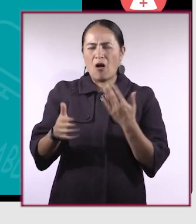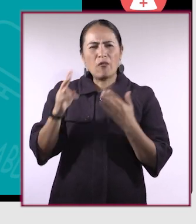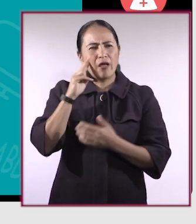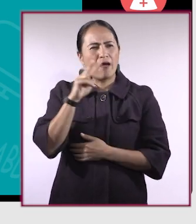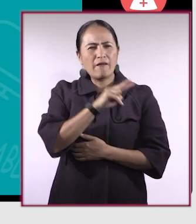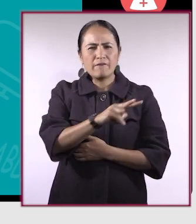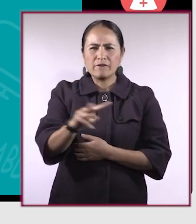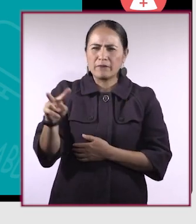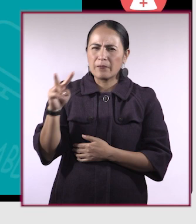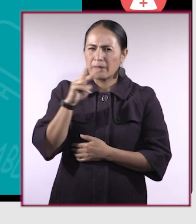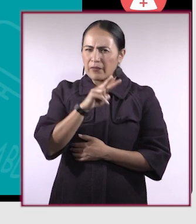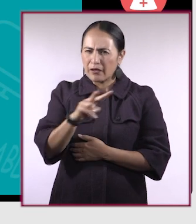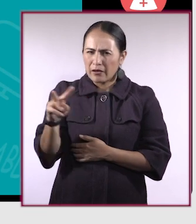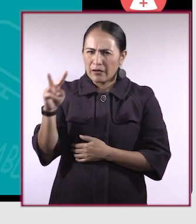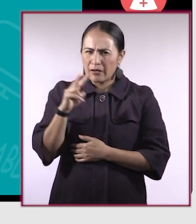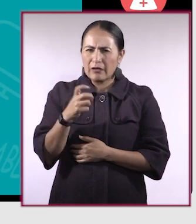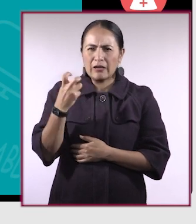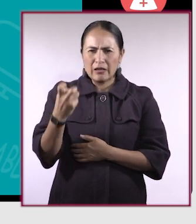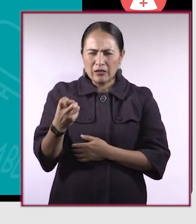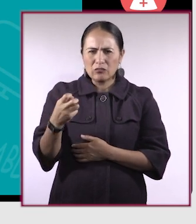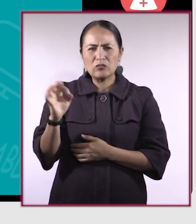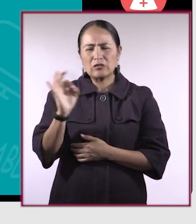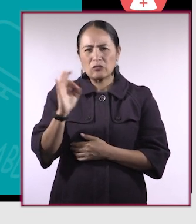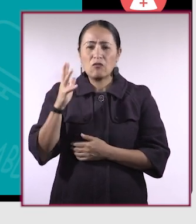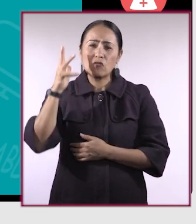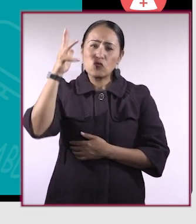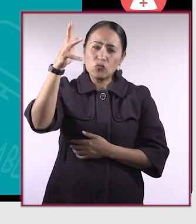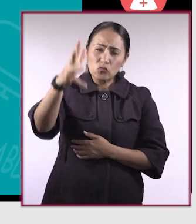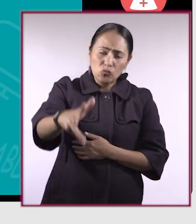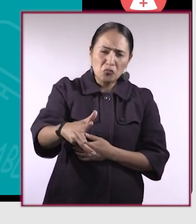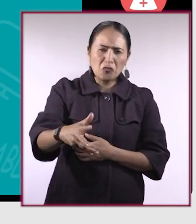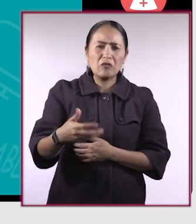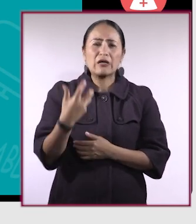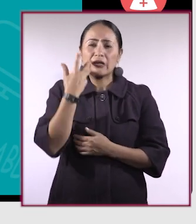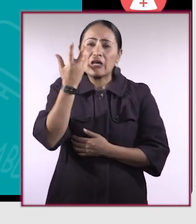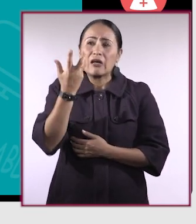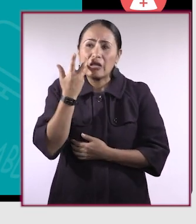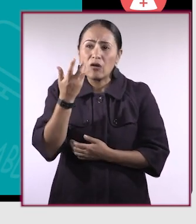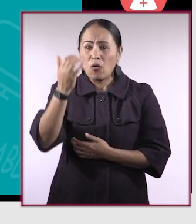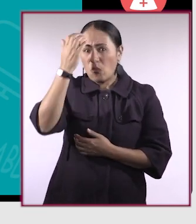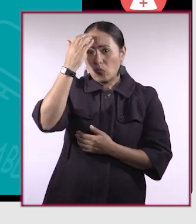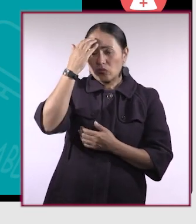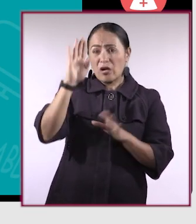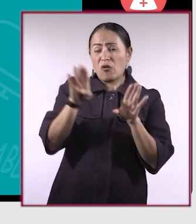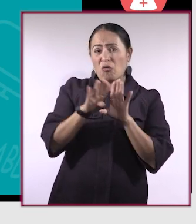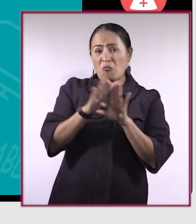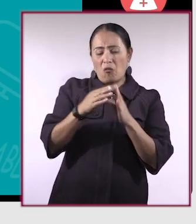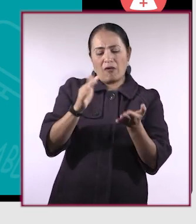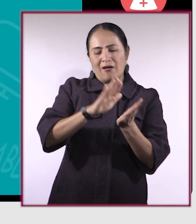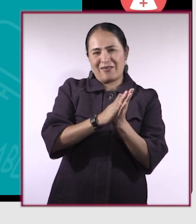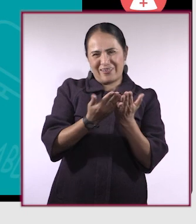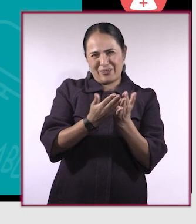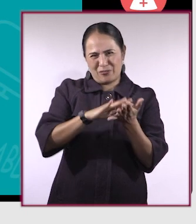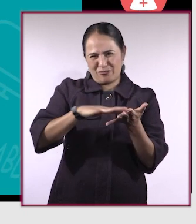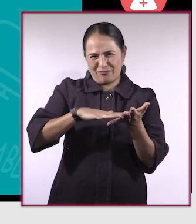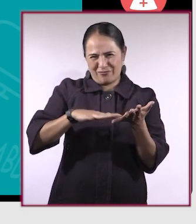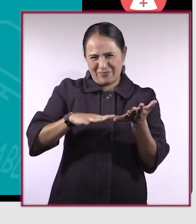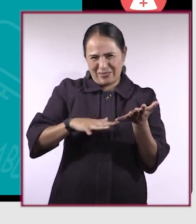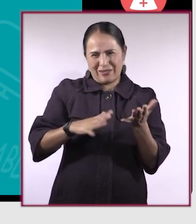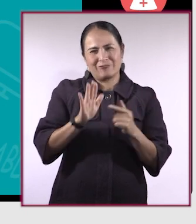estamos viviendo, ¿no? Y del cual seguramente querrán escuchar, querrán leer las futuras generaciones, ¿no?